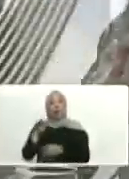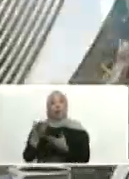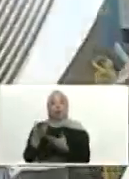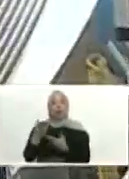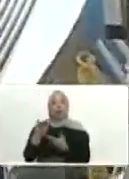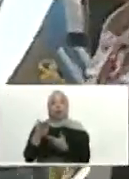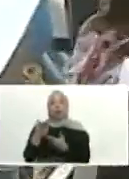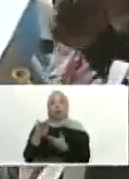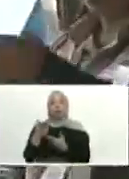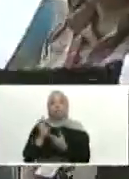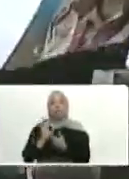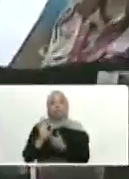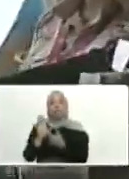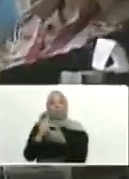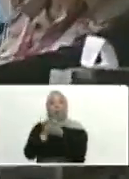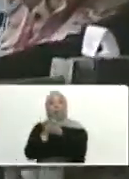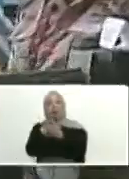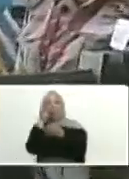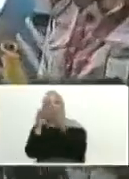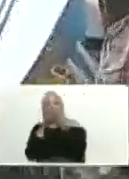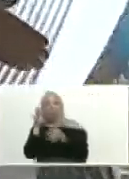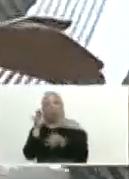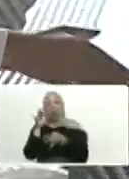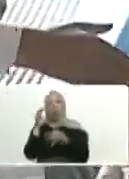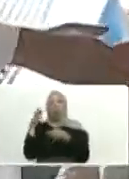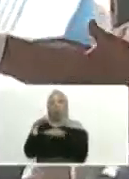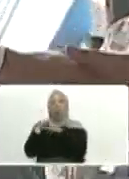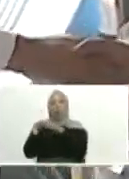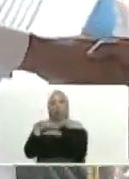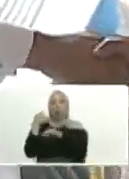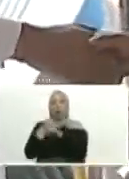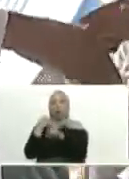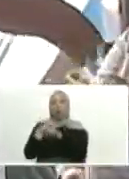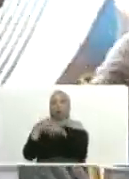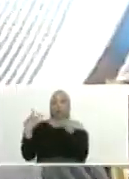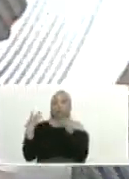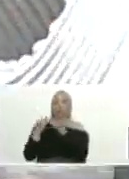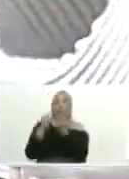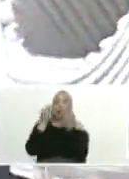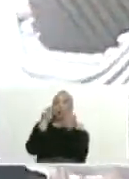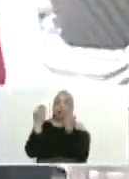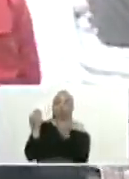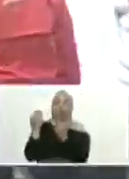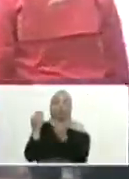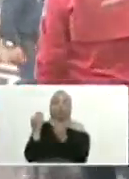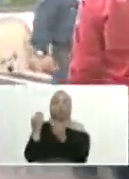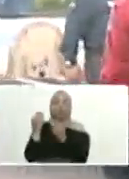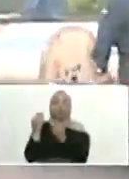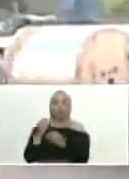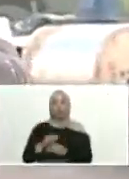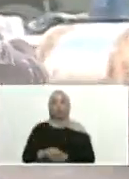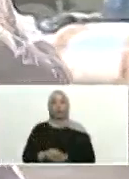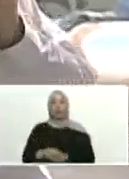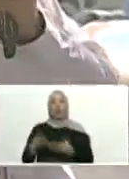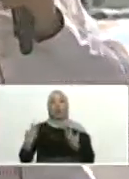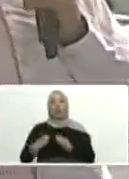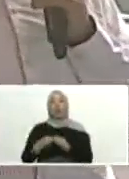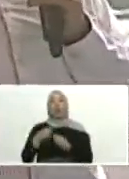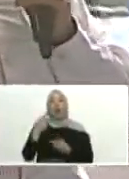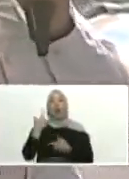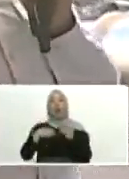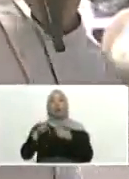la palabra venía hablando ahorita Ángel marcano compañero aquí Miren qué me lo compañero del